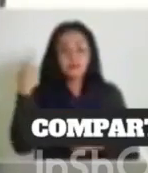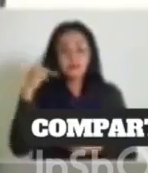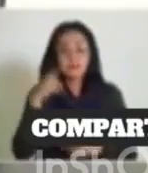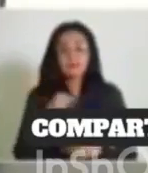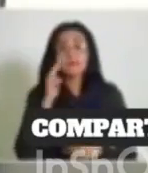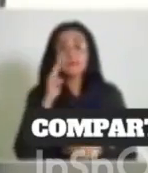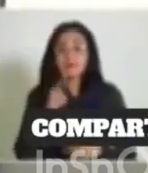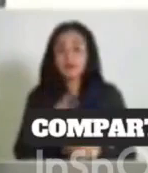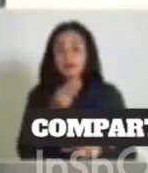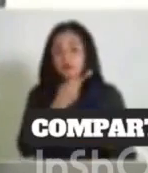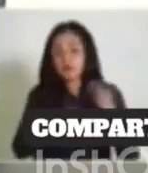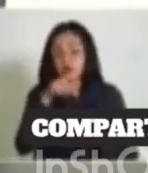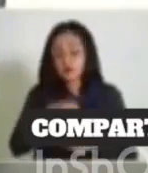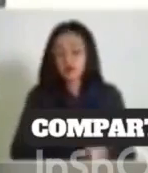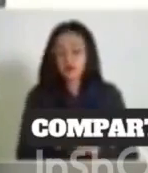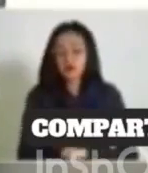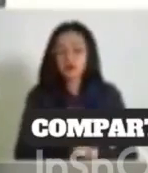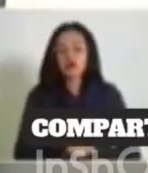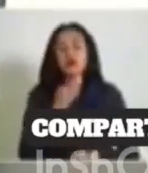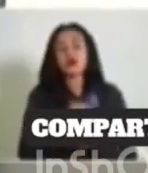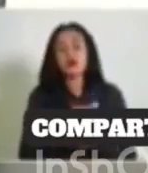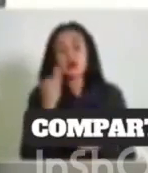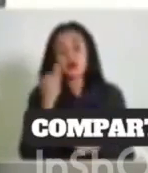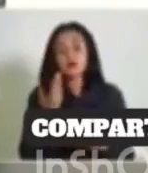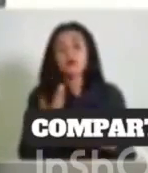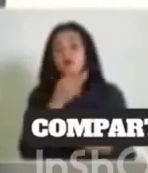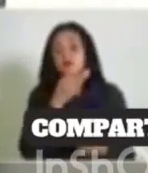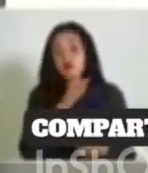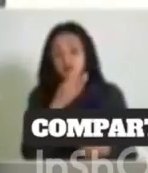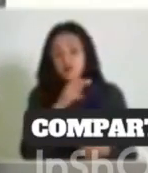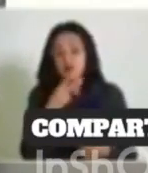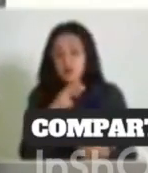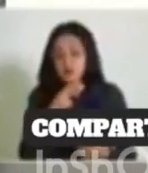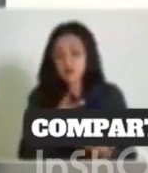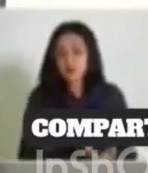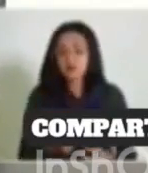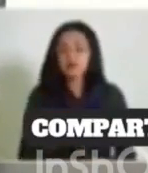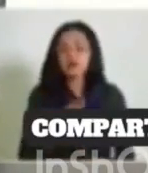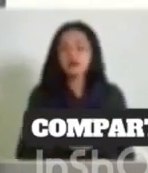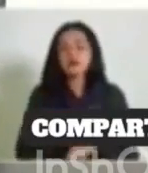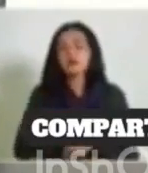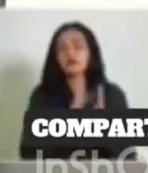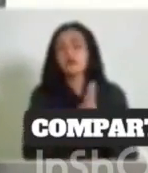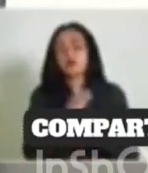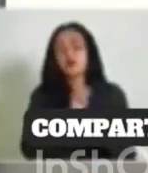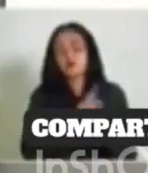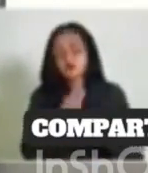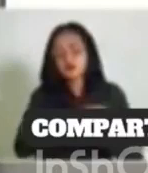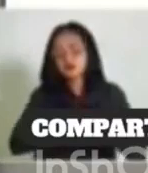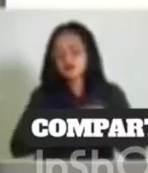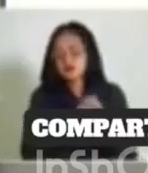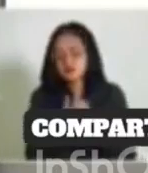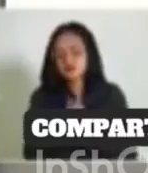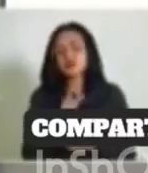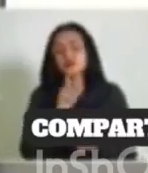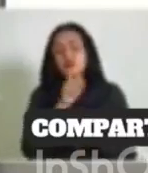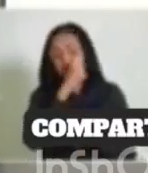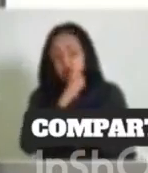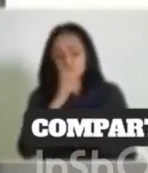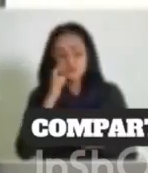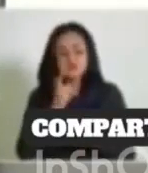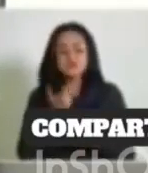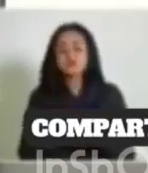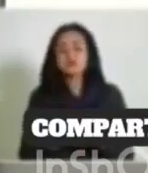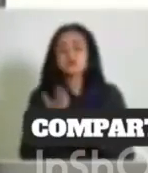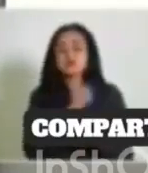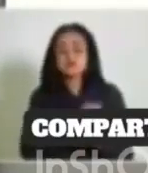y visitantes en el Estado que en esta temporada de fiestas decembrinas mantengan las recomendaciones de higiene, sana distancia y uso de cubrebocas que nos hace el